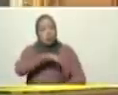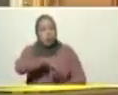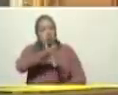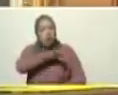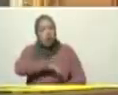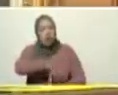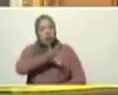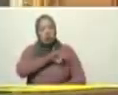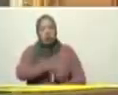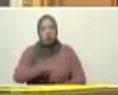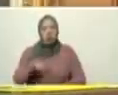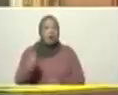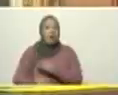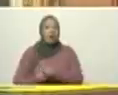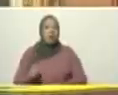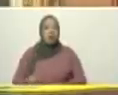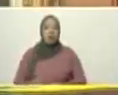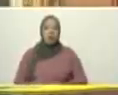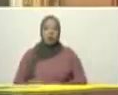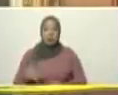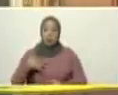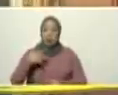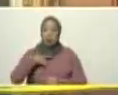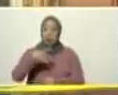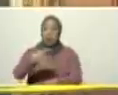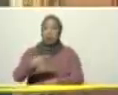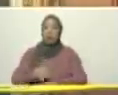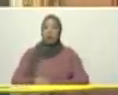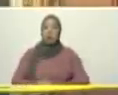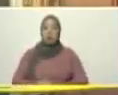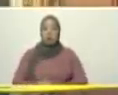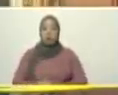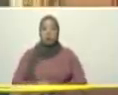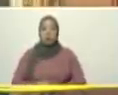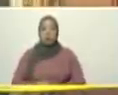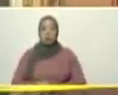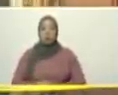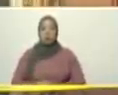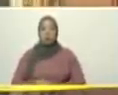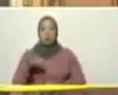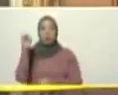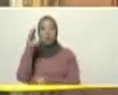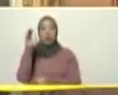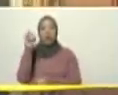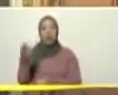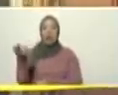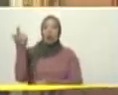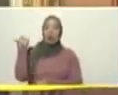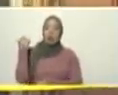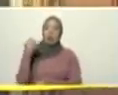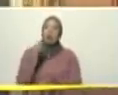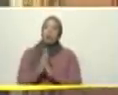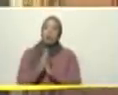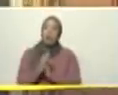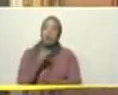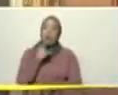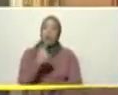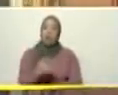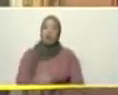lo que ustedes hacían? Porque me pareció muy interesante de la ponencia que tú hiciste el día de ayer. Por favor, Daniel, si